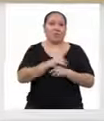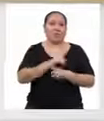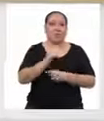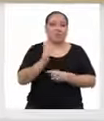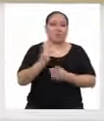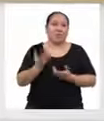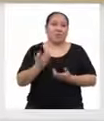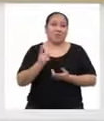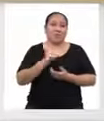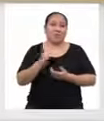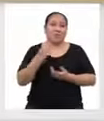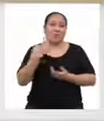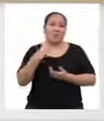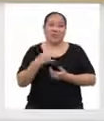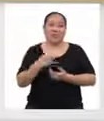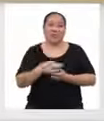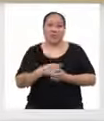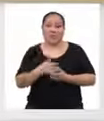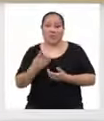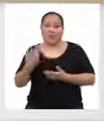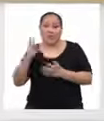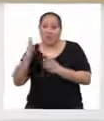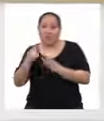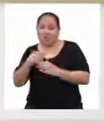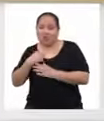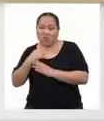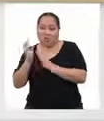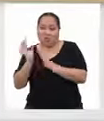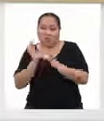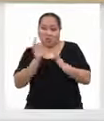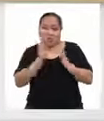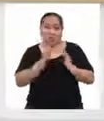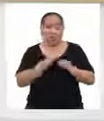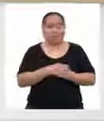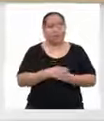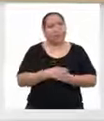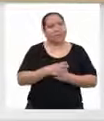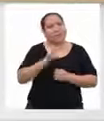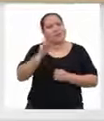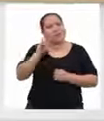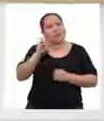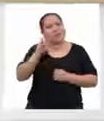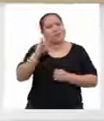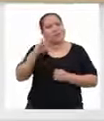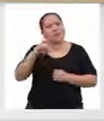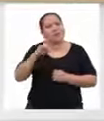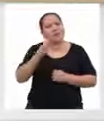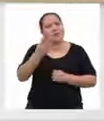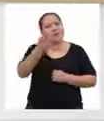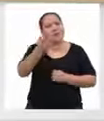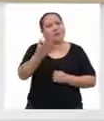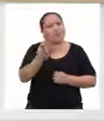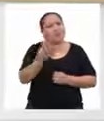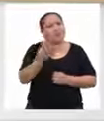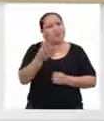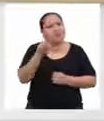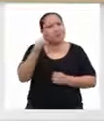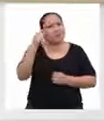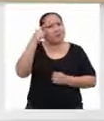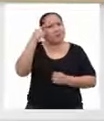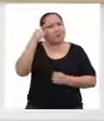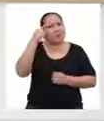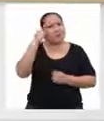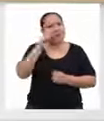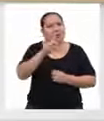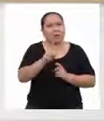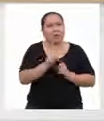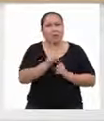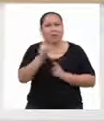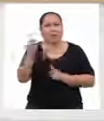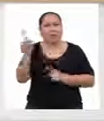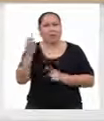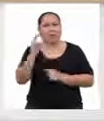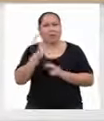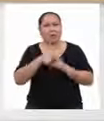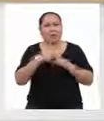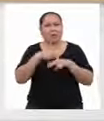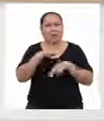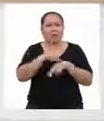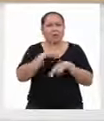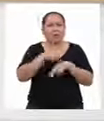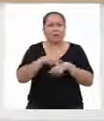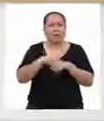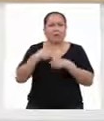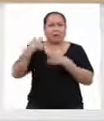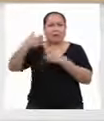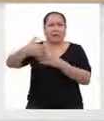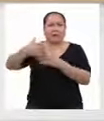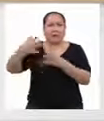no siempre soy la persona más ordenada. Yaremis, hablando de eso, creo que tengo que irme un rato porque he dejado algo